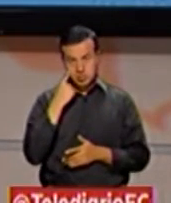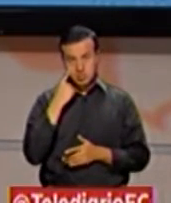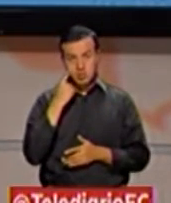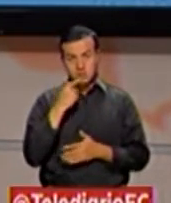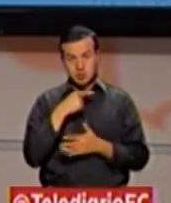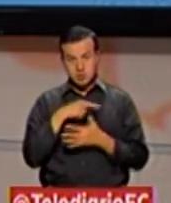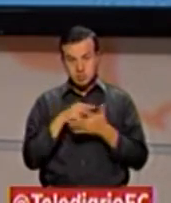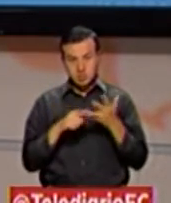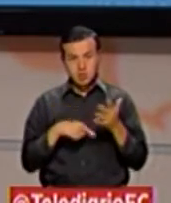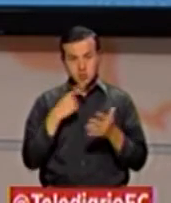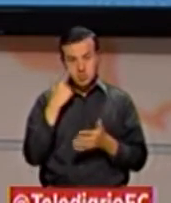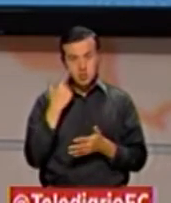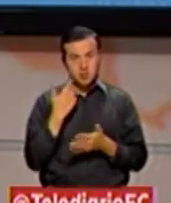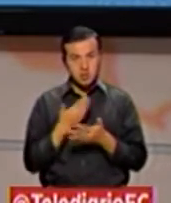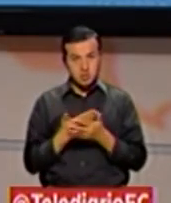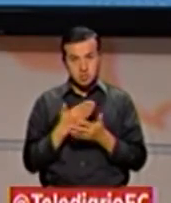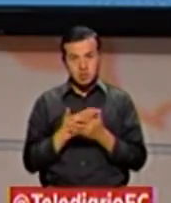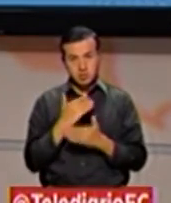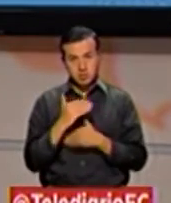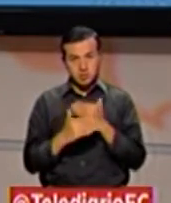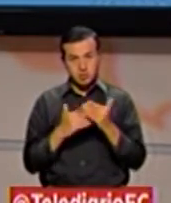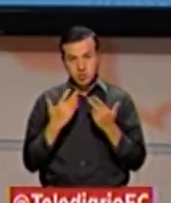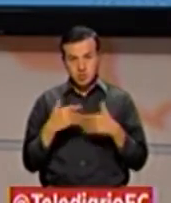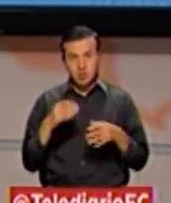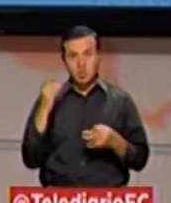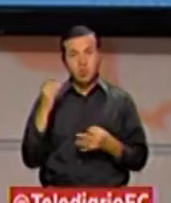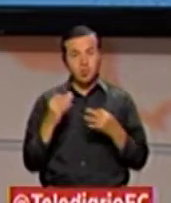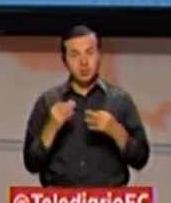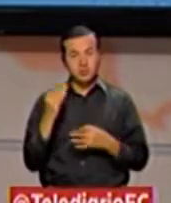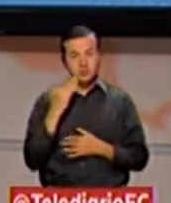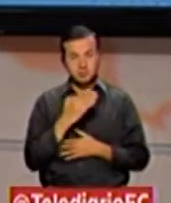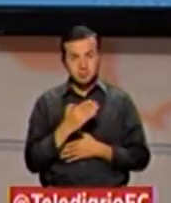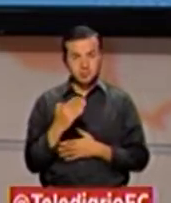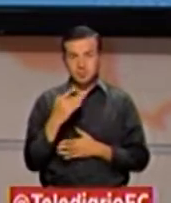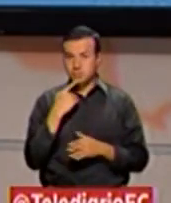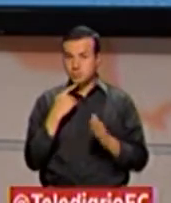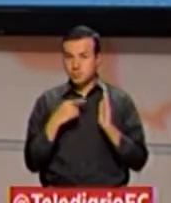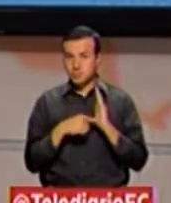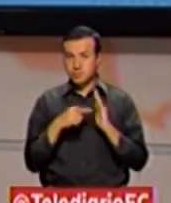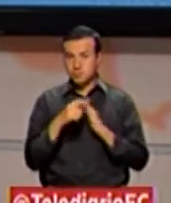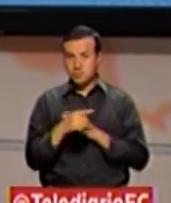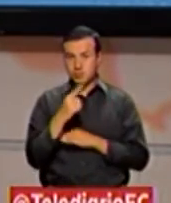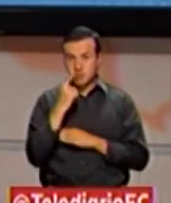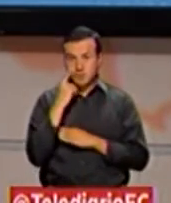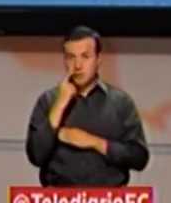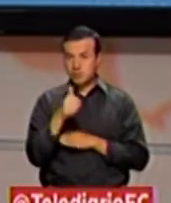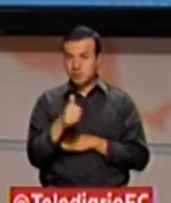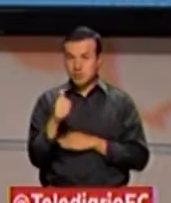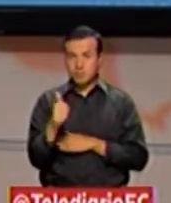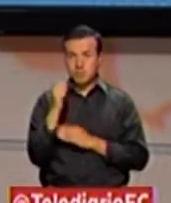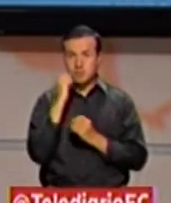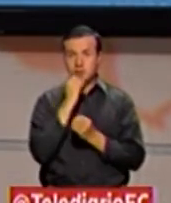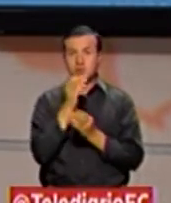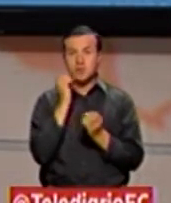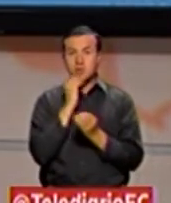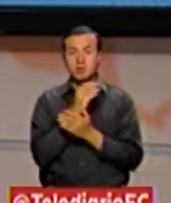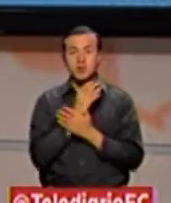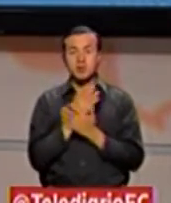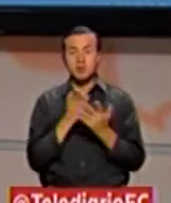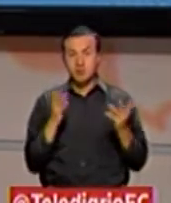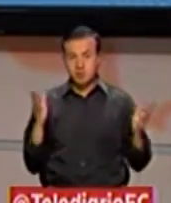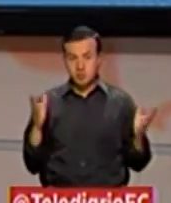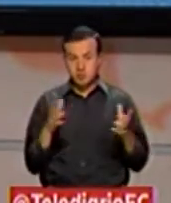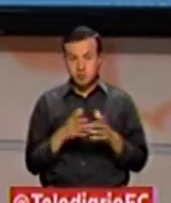elementos probatorios en etapa procesal del juicio. Entre ellos, las propias declaraciones de